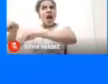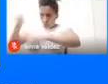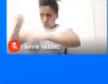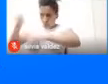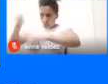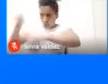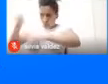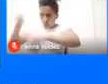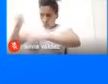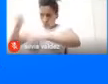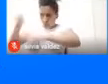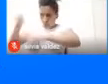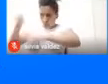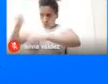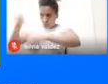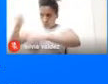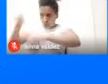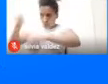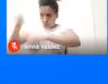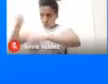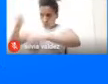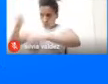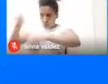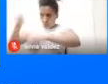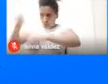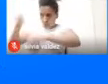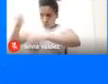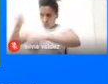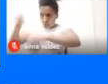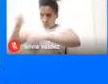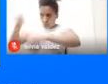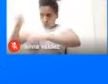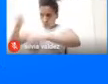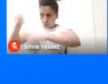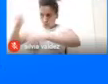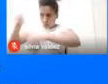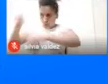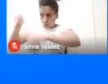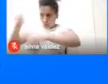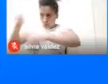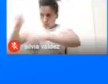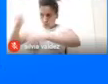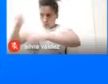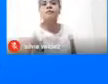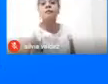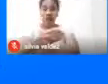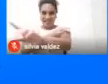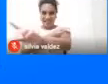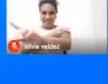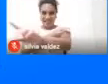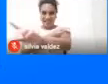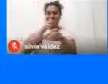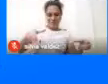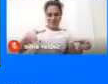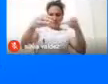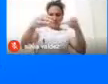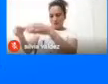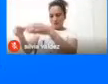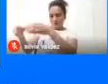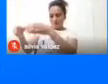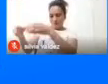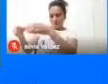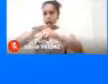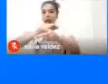lugares Atrás estaban Las ciertas lagunas De la ceremonia De correr la tierra Aquí está la capilla De Siecha Las piedras del